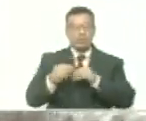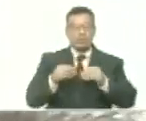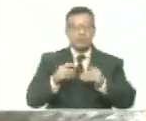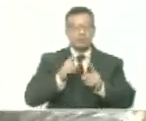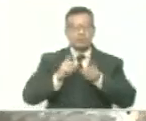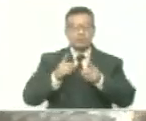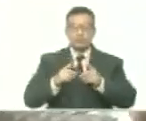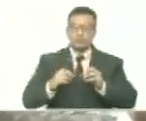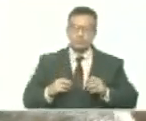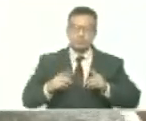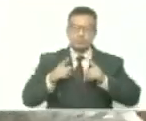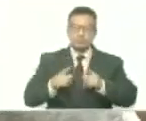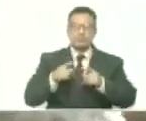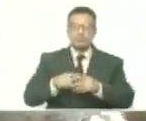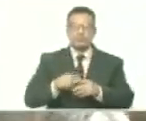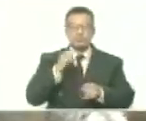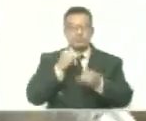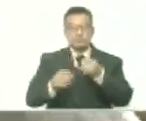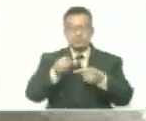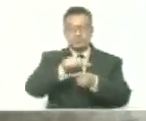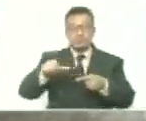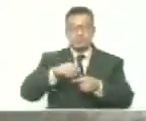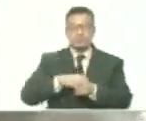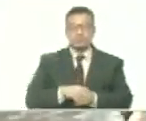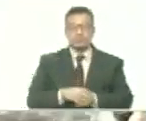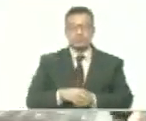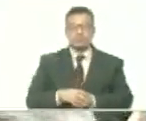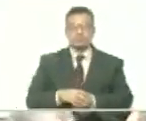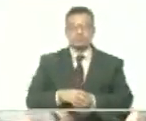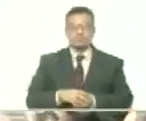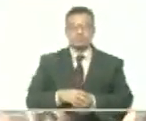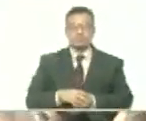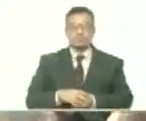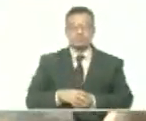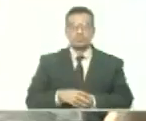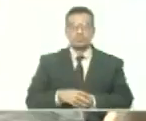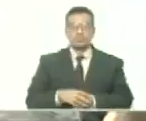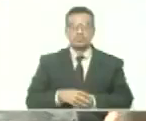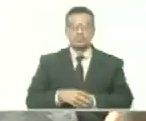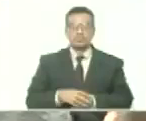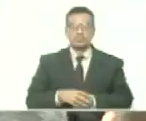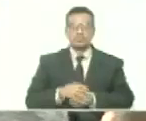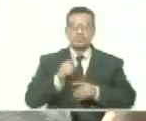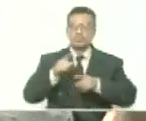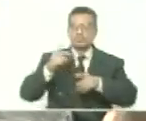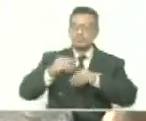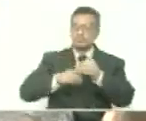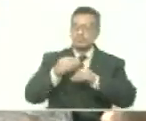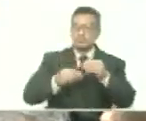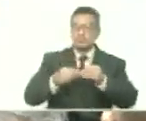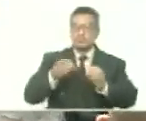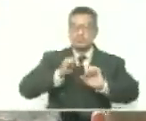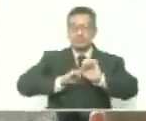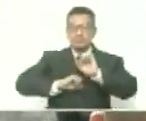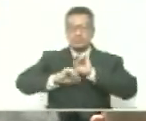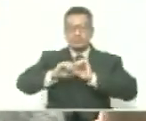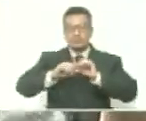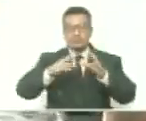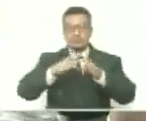varias oportunidades en las últimas semanas. Y han estado básicamente defendiendo